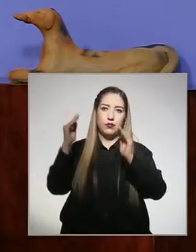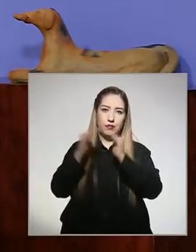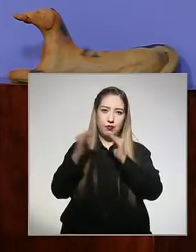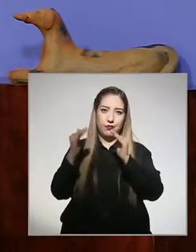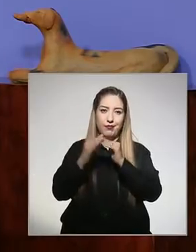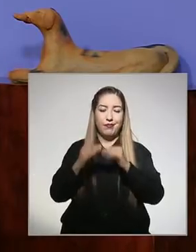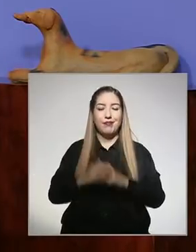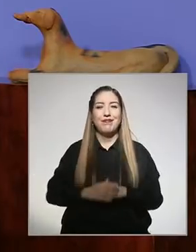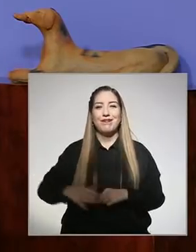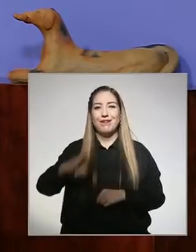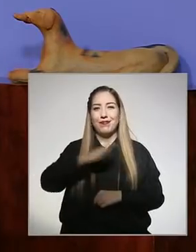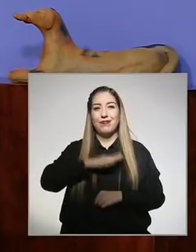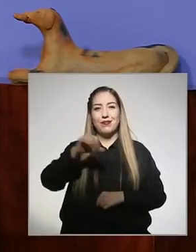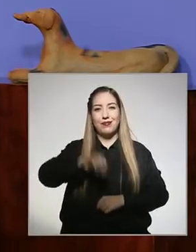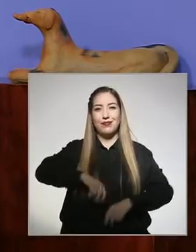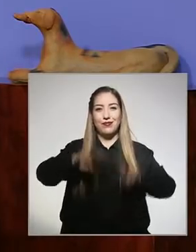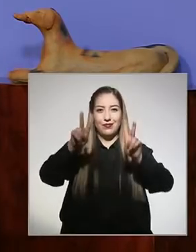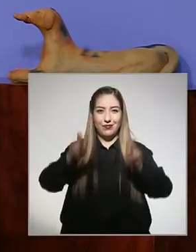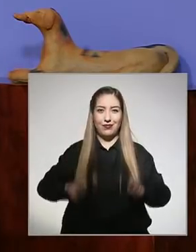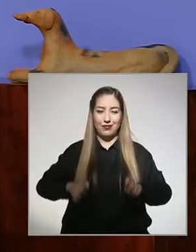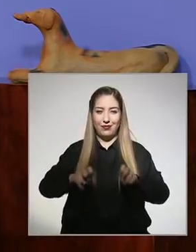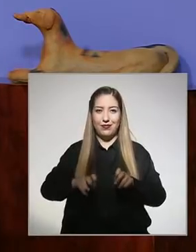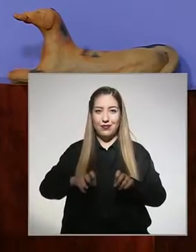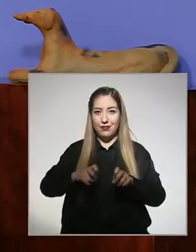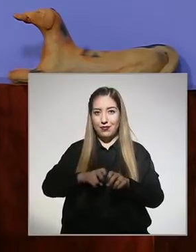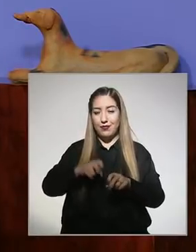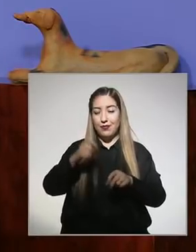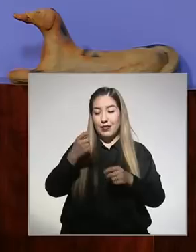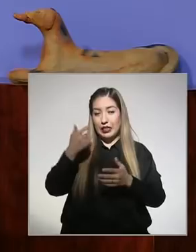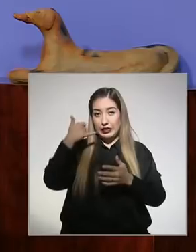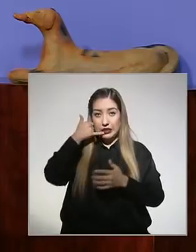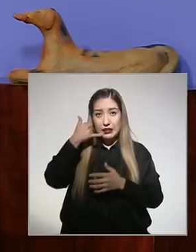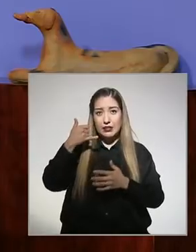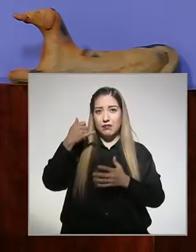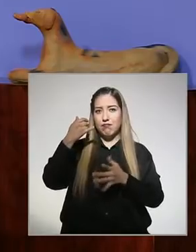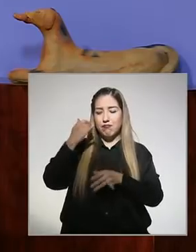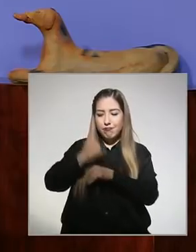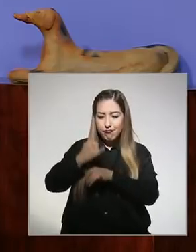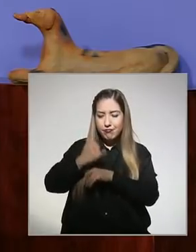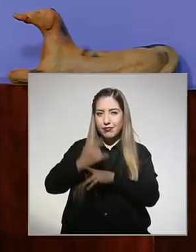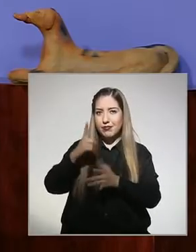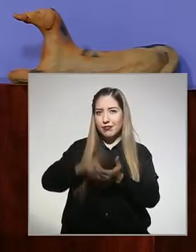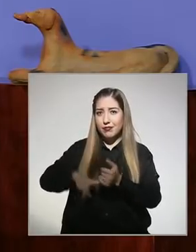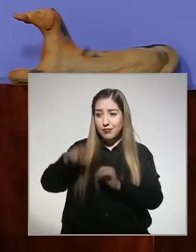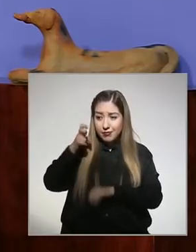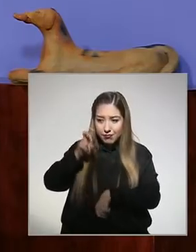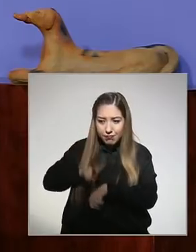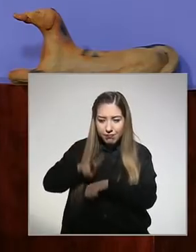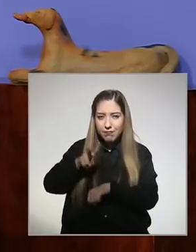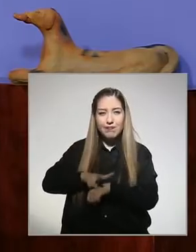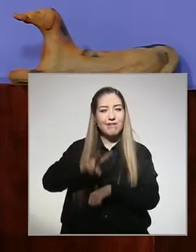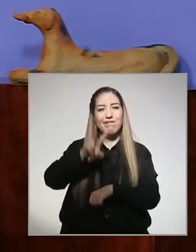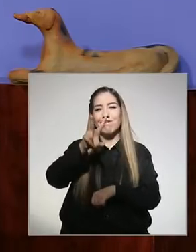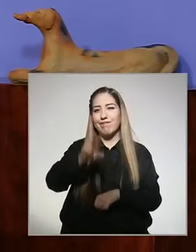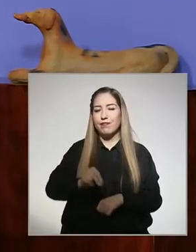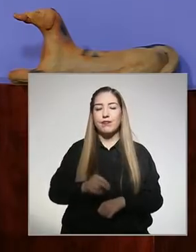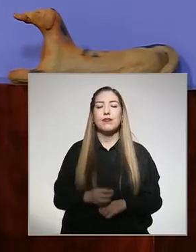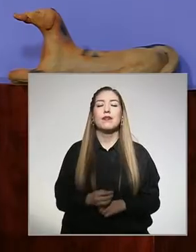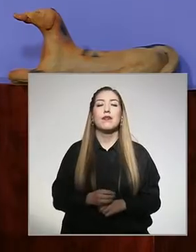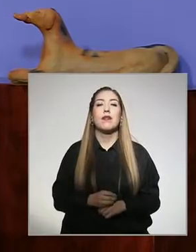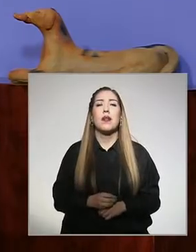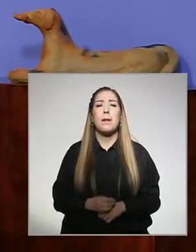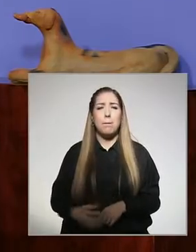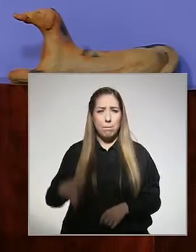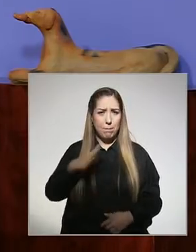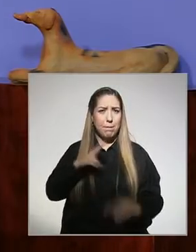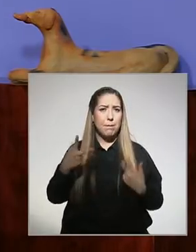Y bueno, en nuestro tema de hoy, niñeras digitales, no por favor, tuvimos ya varios comentarios en redes donde nos cuentan